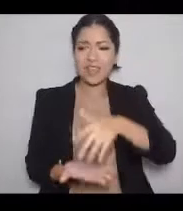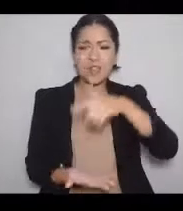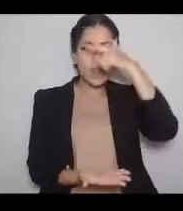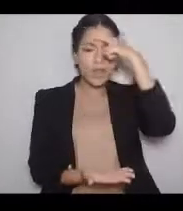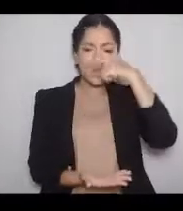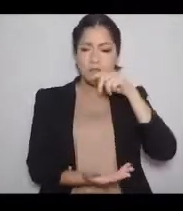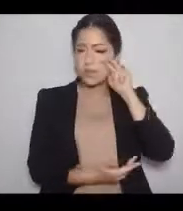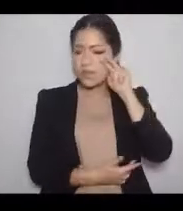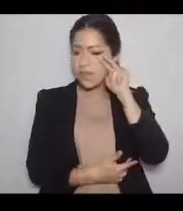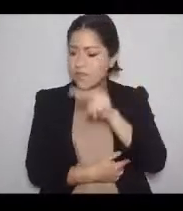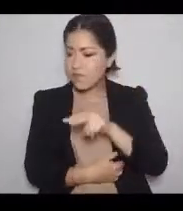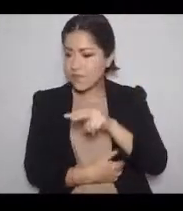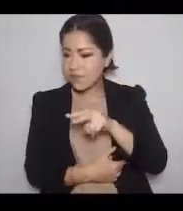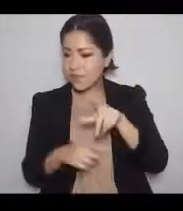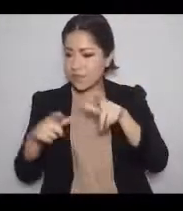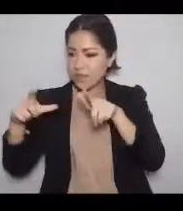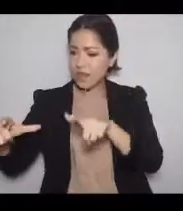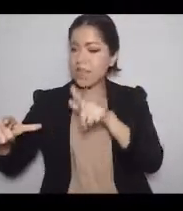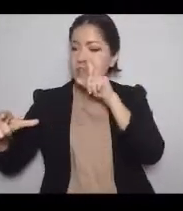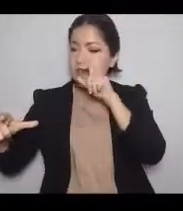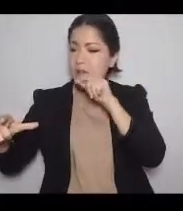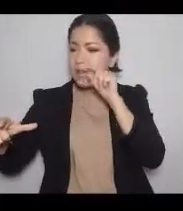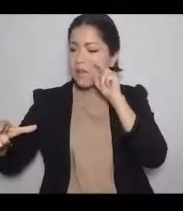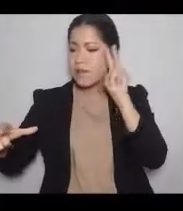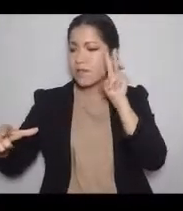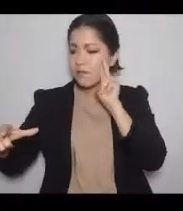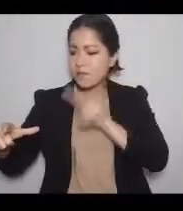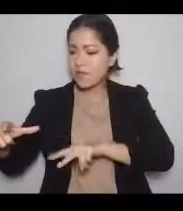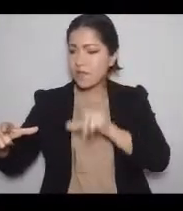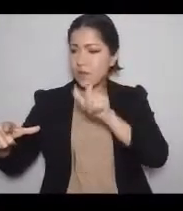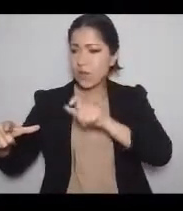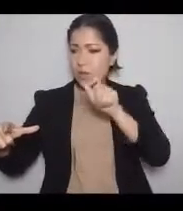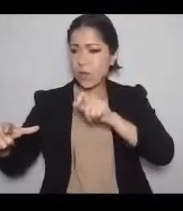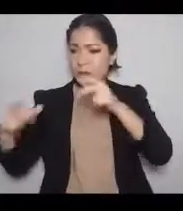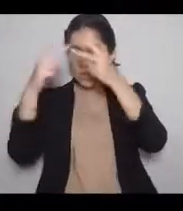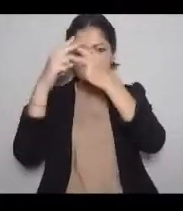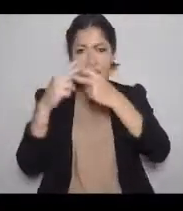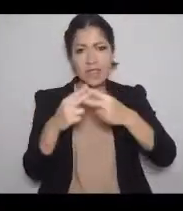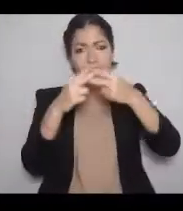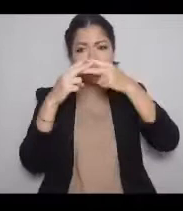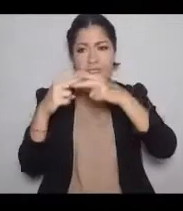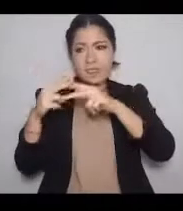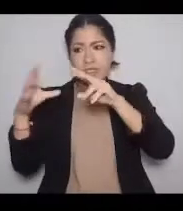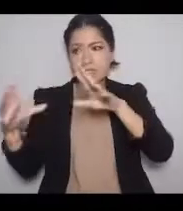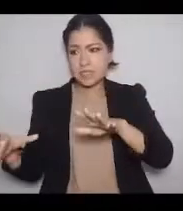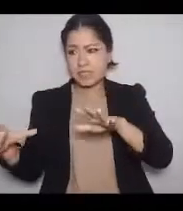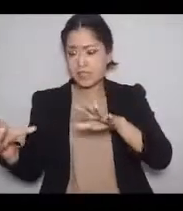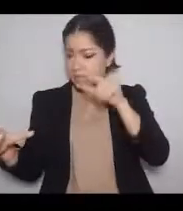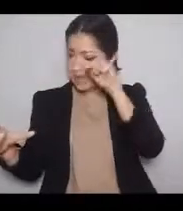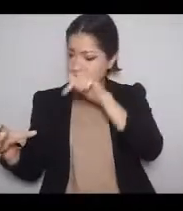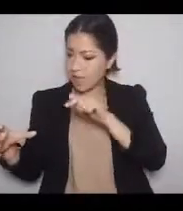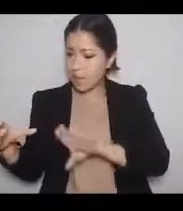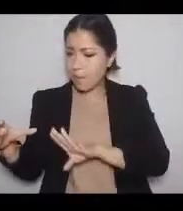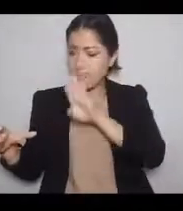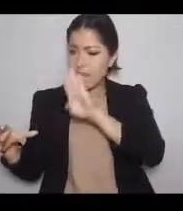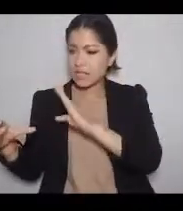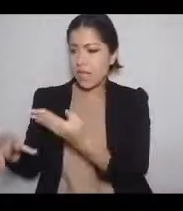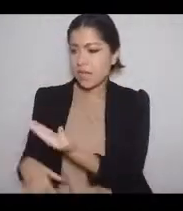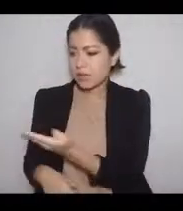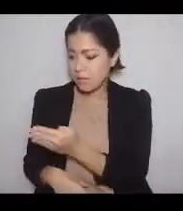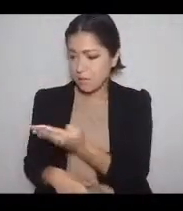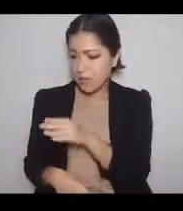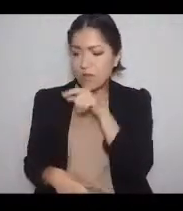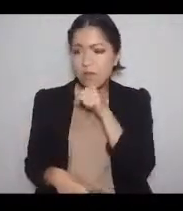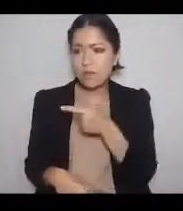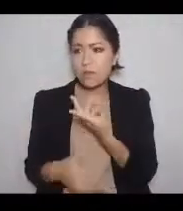estrellas se movían. Algún día alguien viajará a las estrellas, ¿y sabes por qué? Dilo antes de que muera. Por